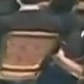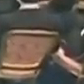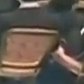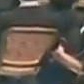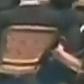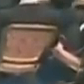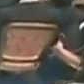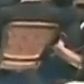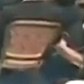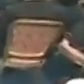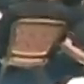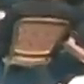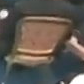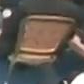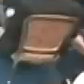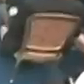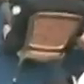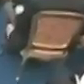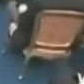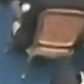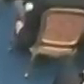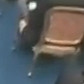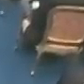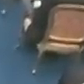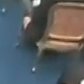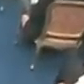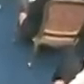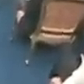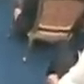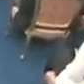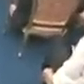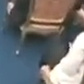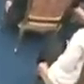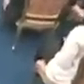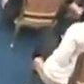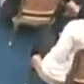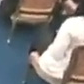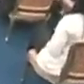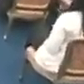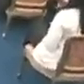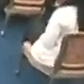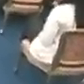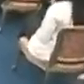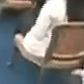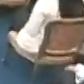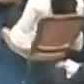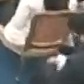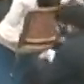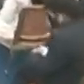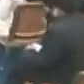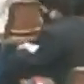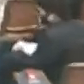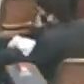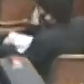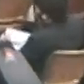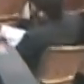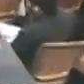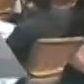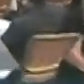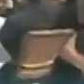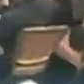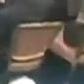bolivariana de Venezuela Nicolás Maduro Moros por su asistencia y atención muchas gracias pasen una feliz tarde